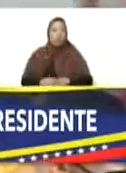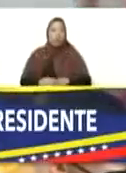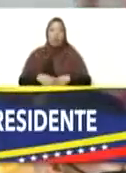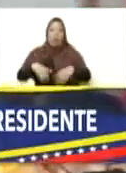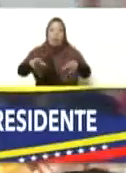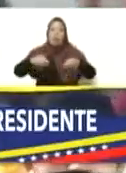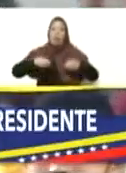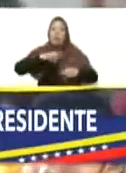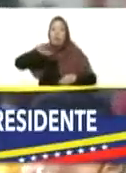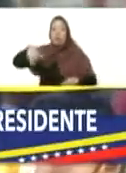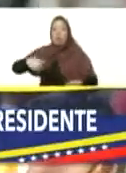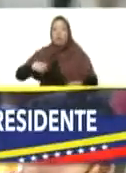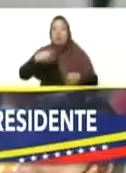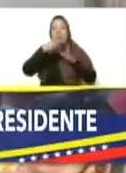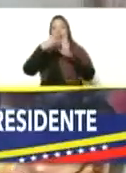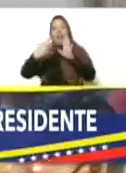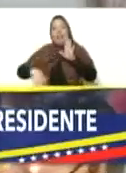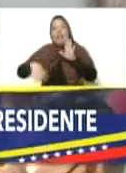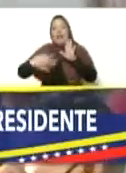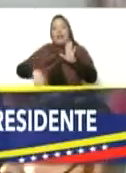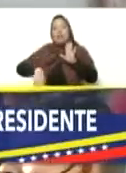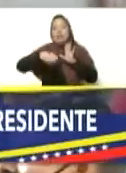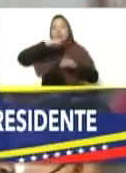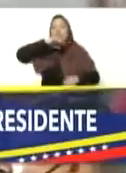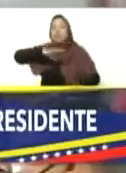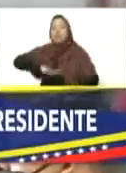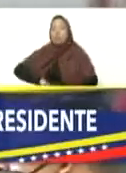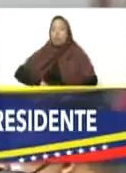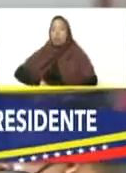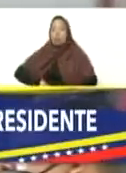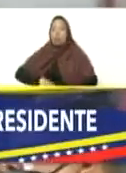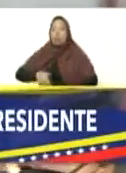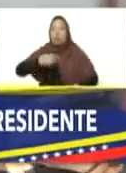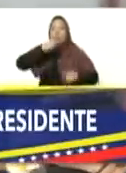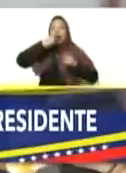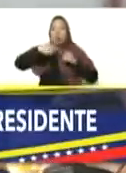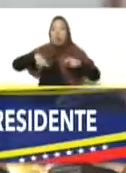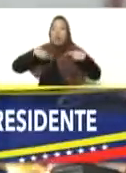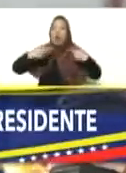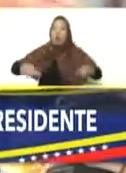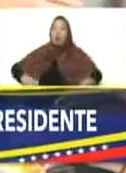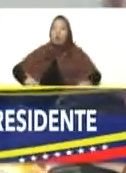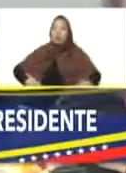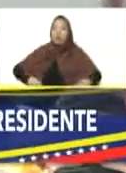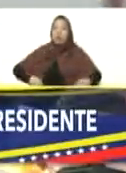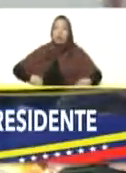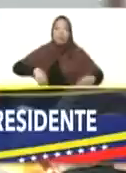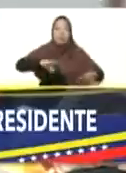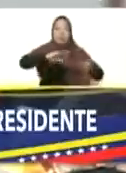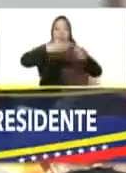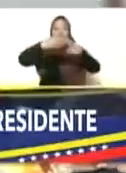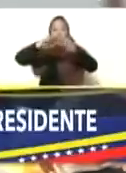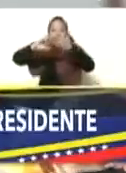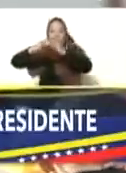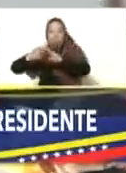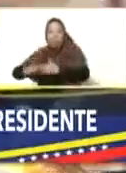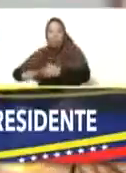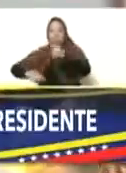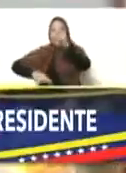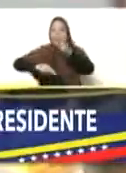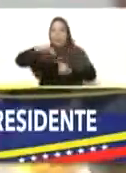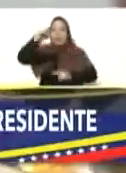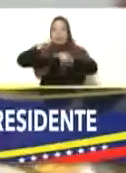unas cosas que nosotros llamamos un derecho ancestral que es el derecho de los seres humanos a organizarnos en comunidad para construir